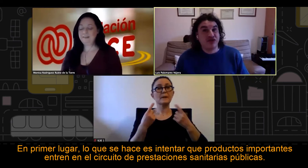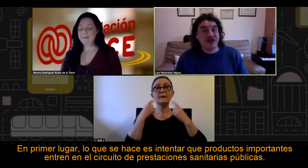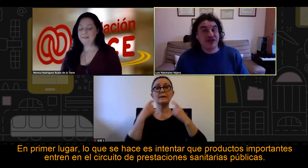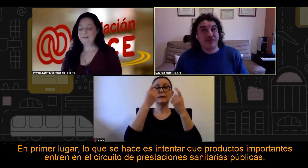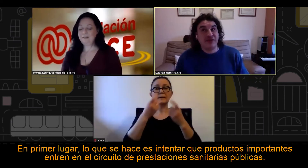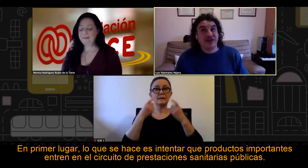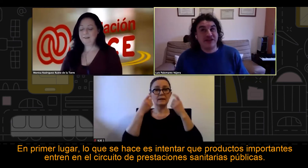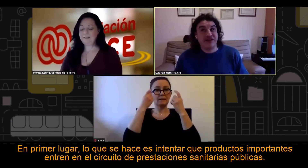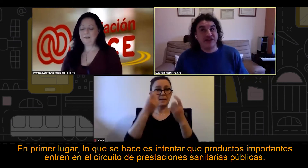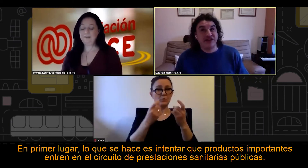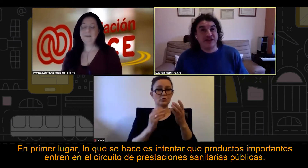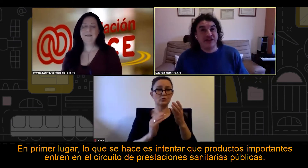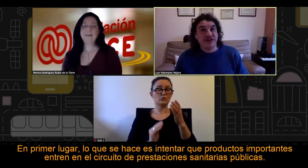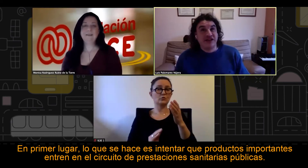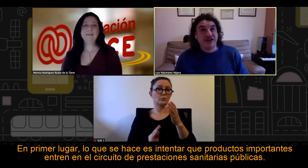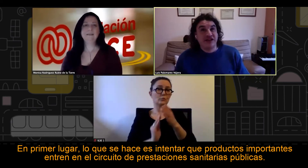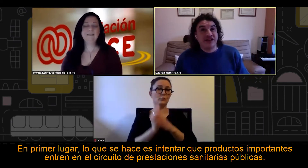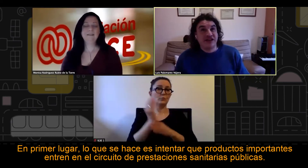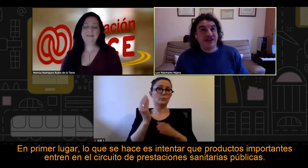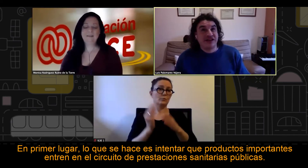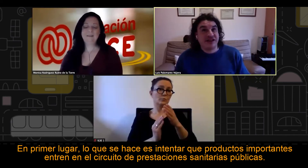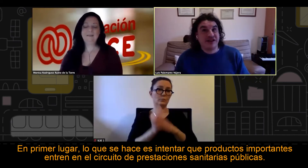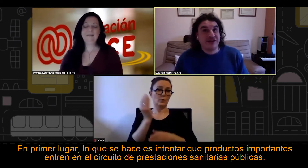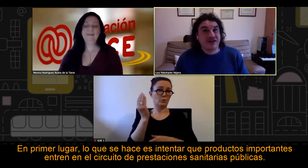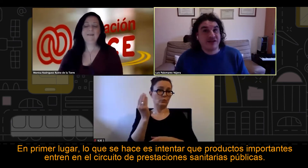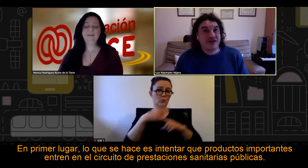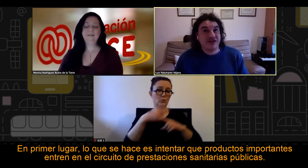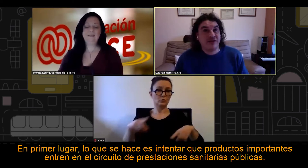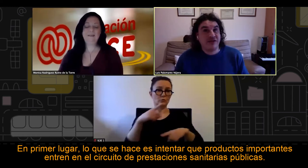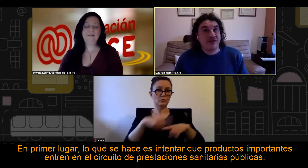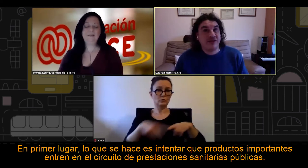productos importantes que